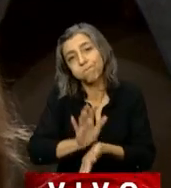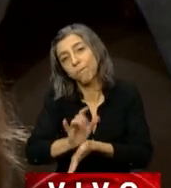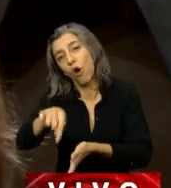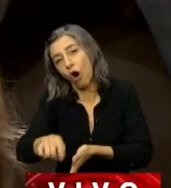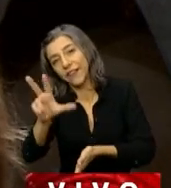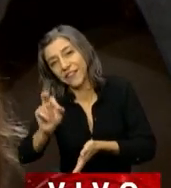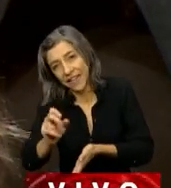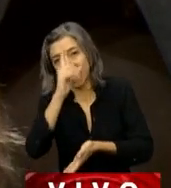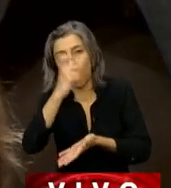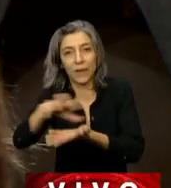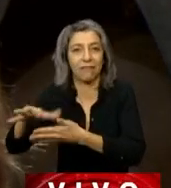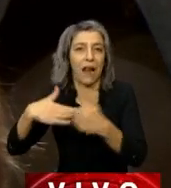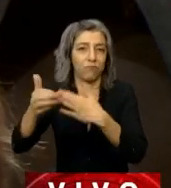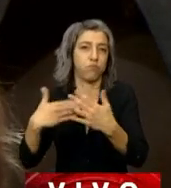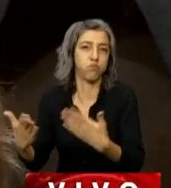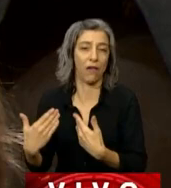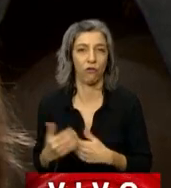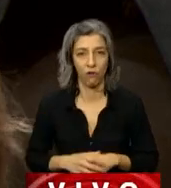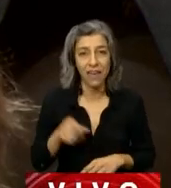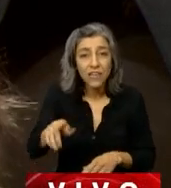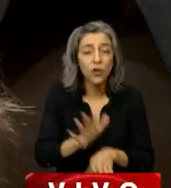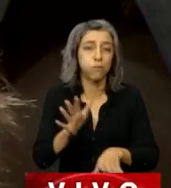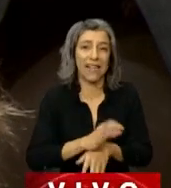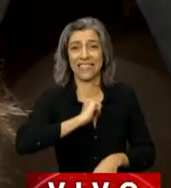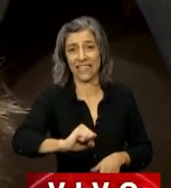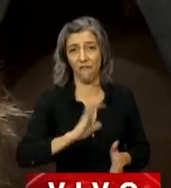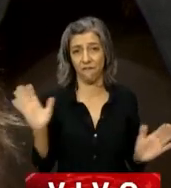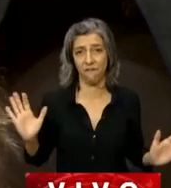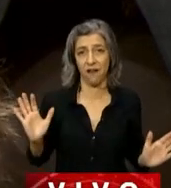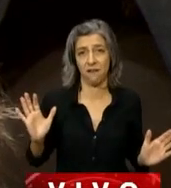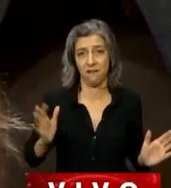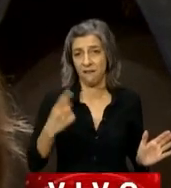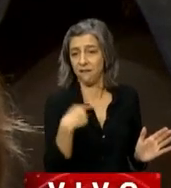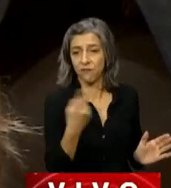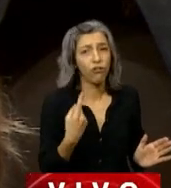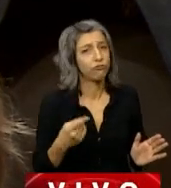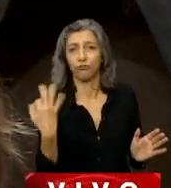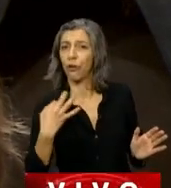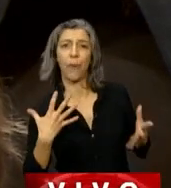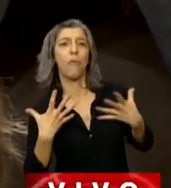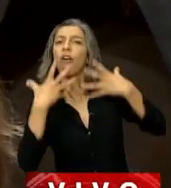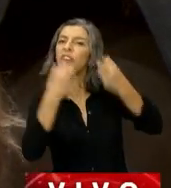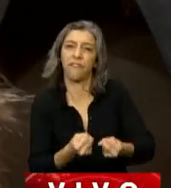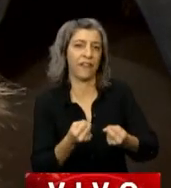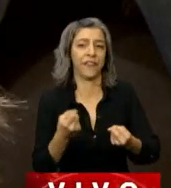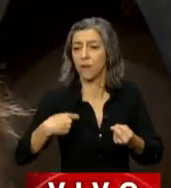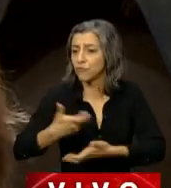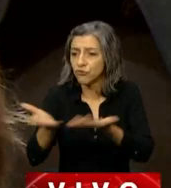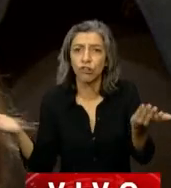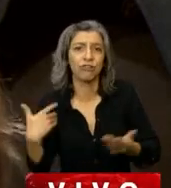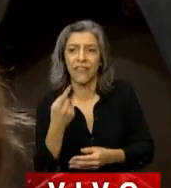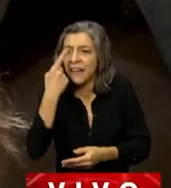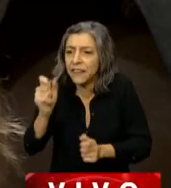esto, ¿sabe qué, señor presidente? Una estafa para los santafesinos. Y nosotros estamos acá para defender los intereses de los santafesinos, porque